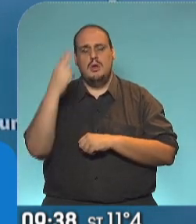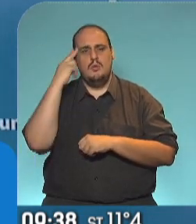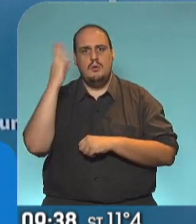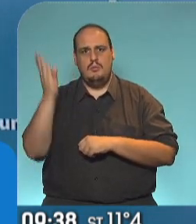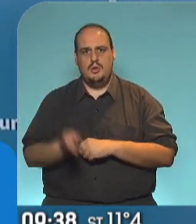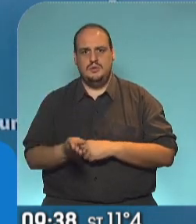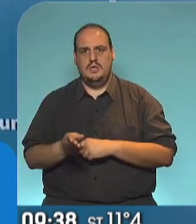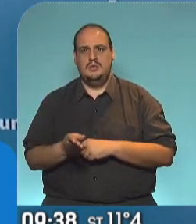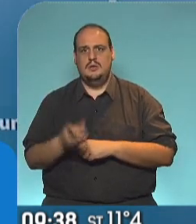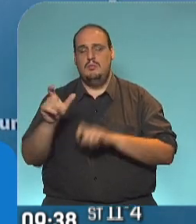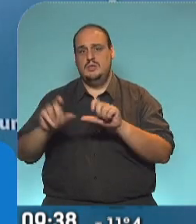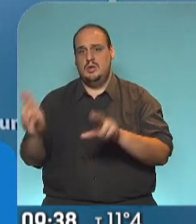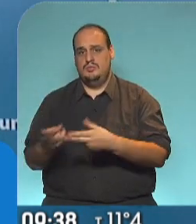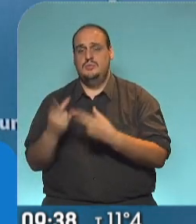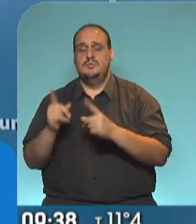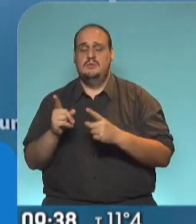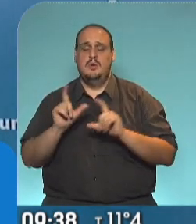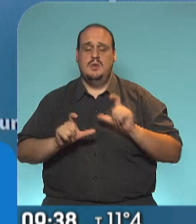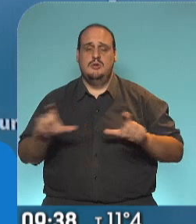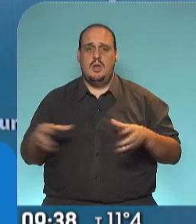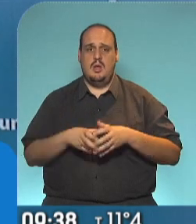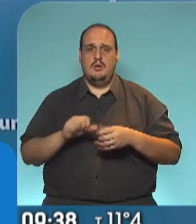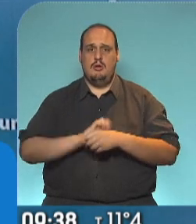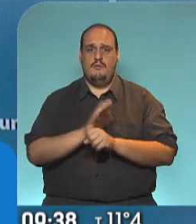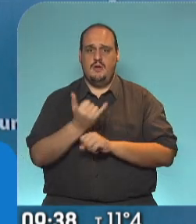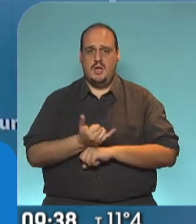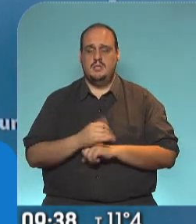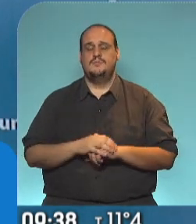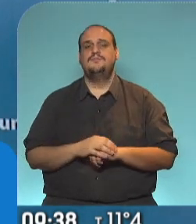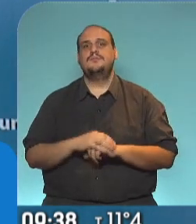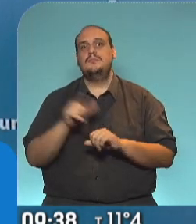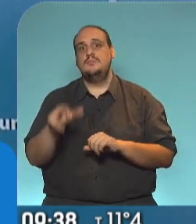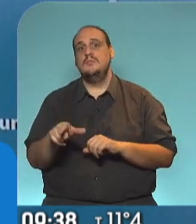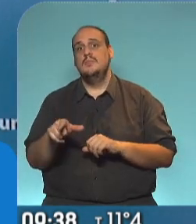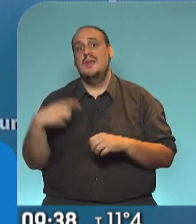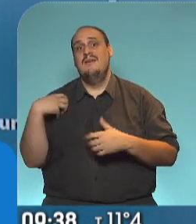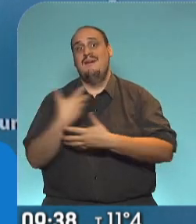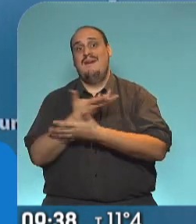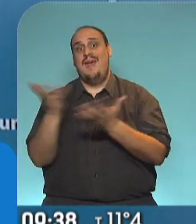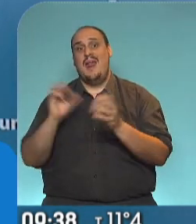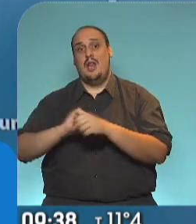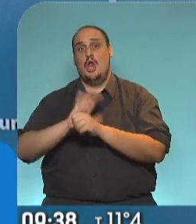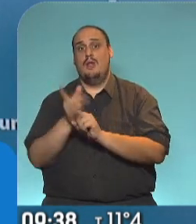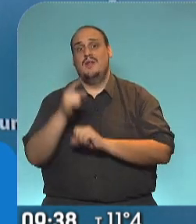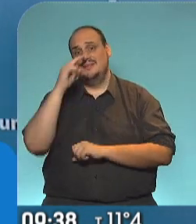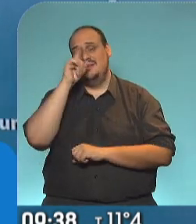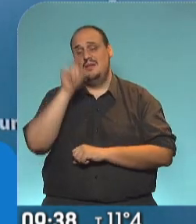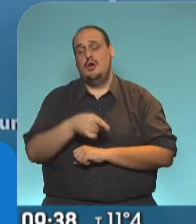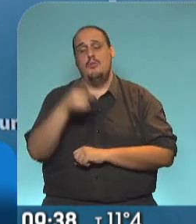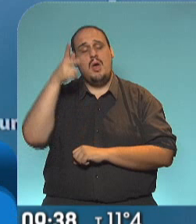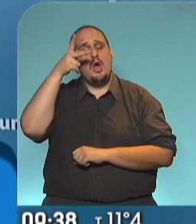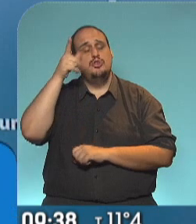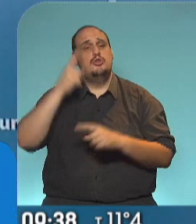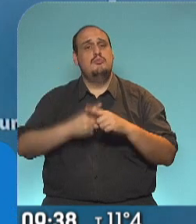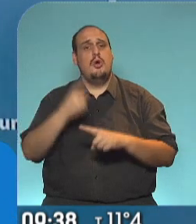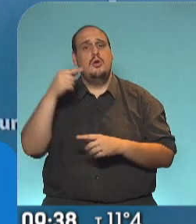los casos fallecidos sobre el total de los casos confirmados y la tasa de mortalidad general por coronavirus es de 78 casos por